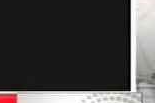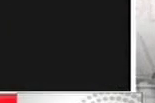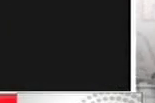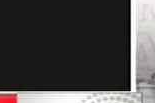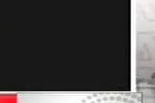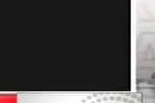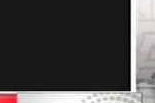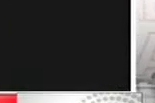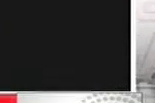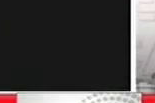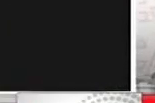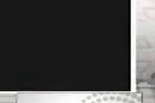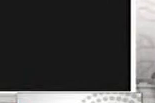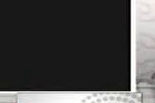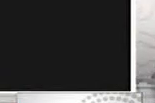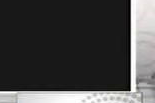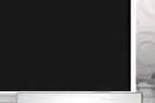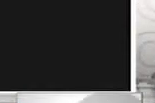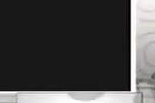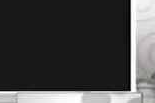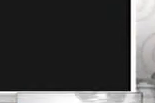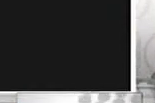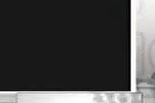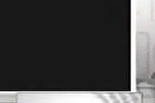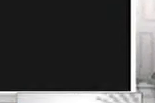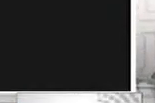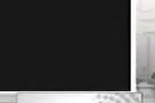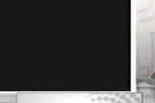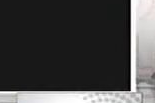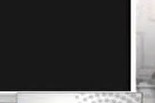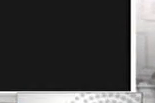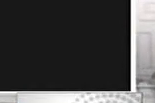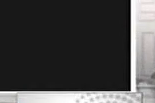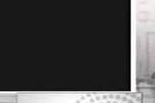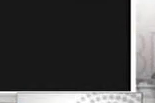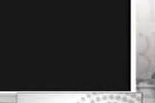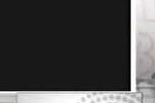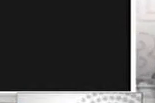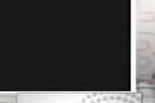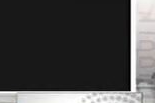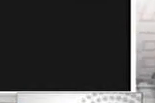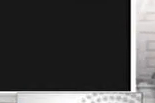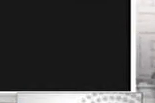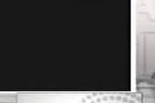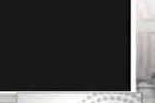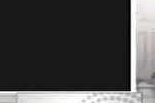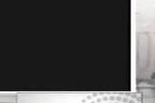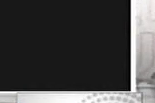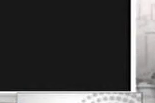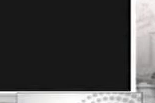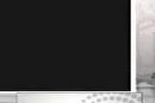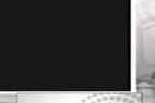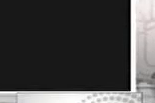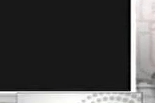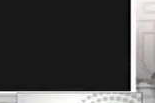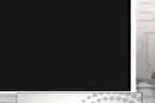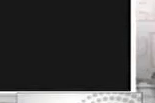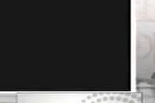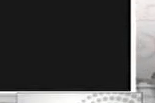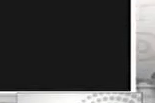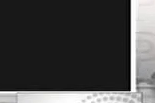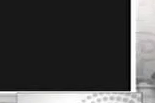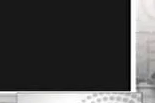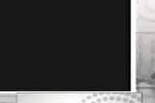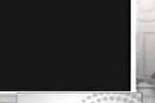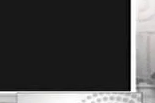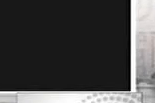hablarles un poco del avance, de manera general, del avance del Plan de Reconstrucción con Cambios. También el proyectado que tenemos del